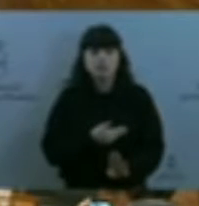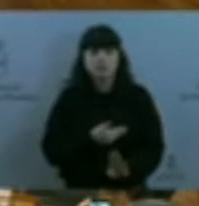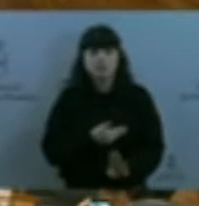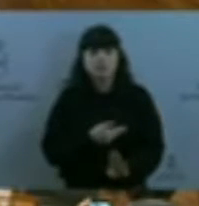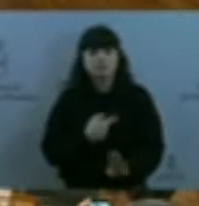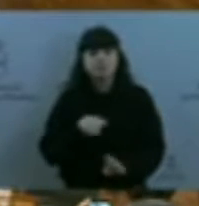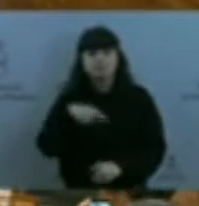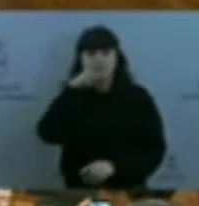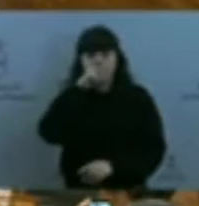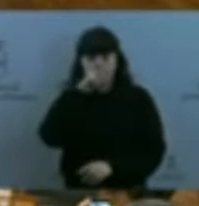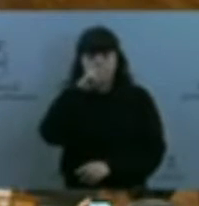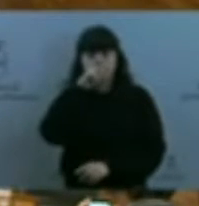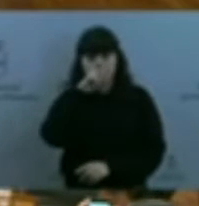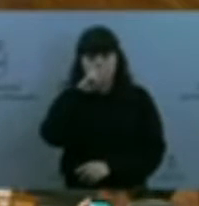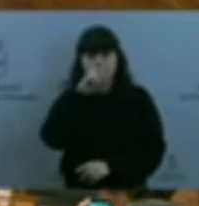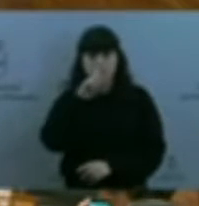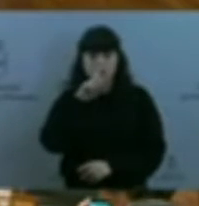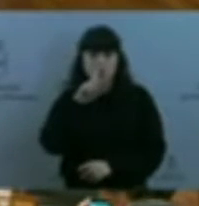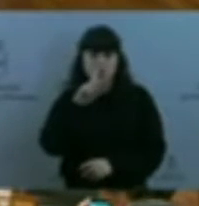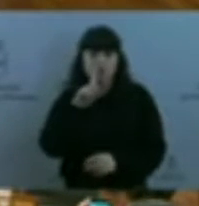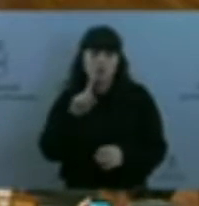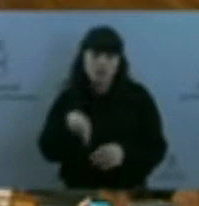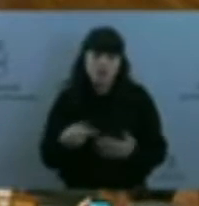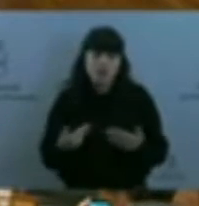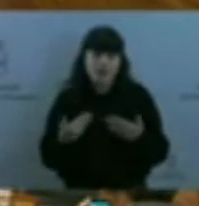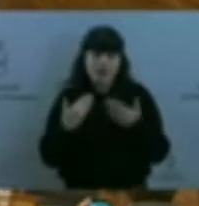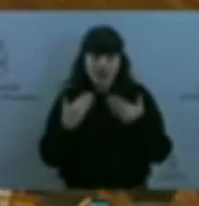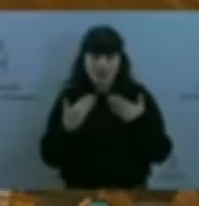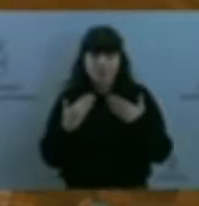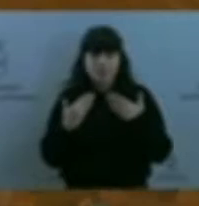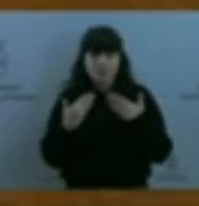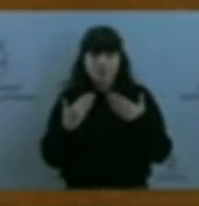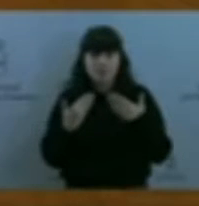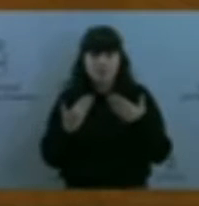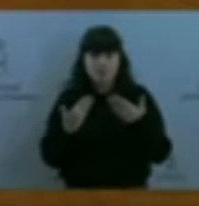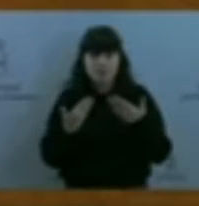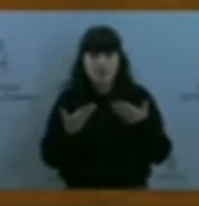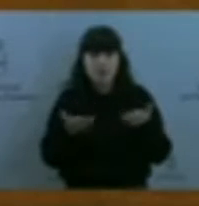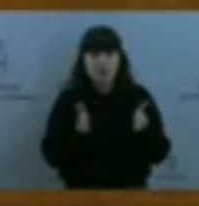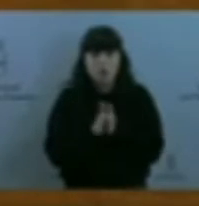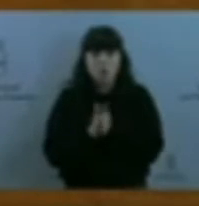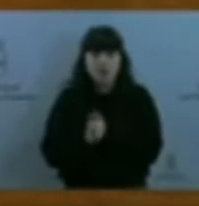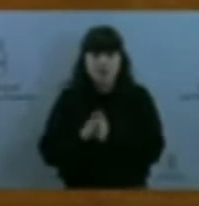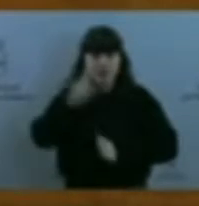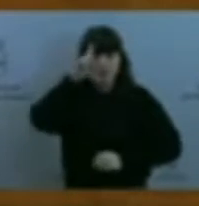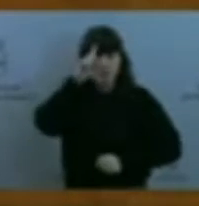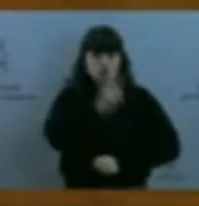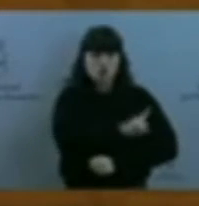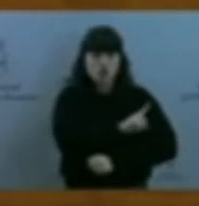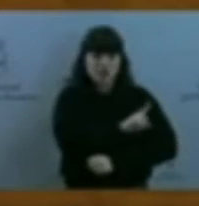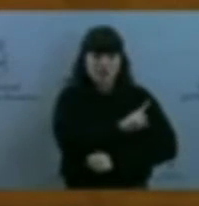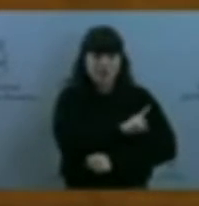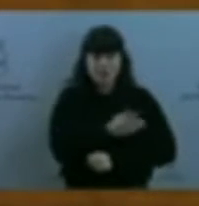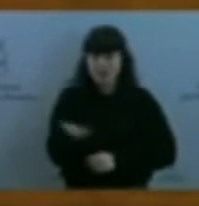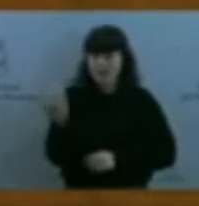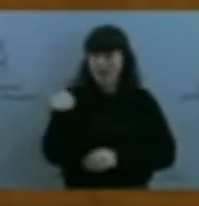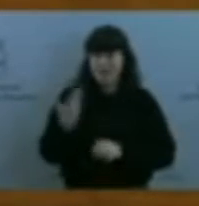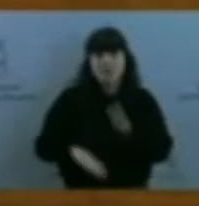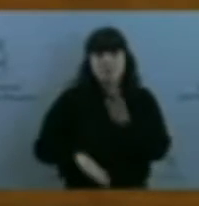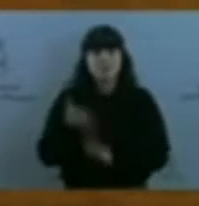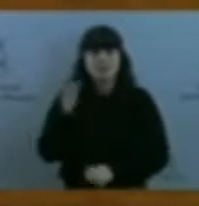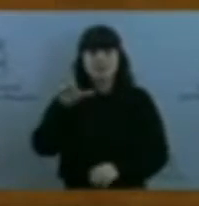agradecimiento a la compañía de soldados que ayer salió hacia el Líbano, misión humanitaria, y desde